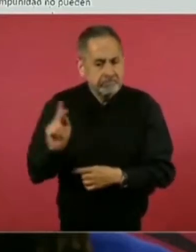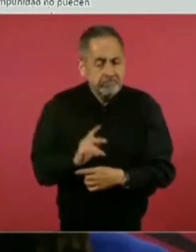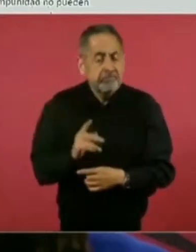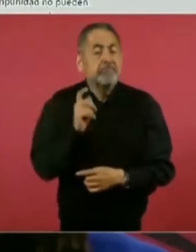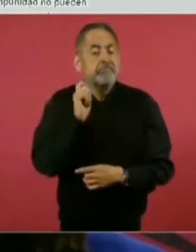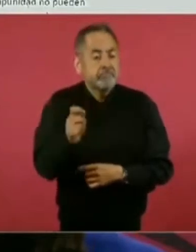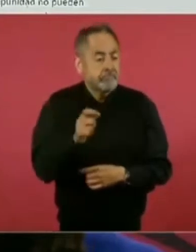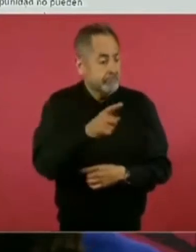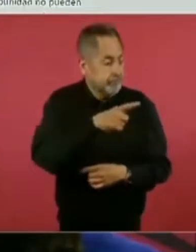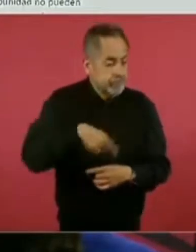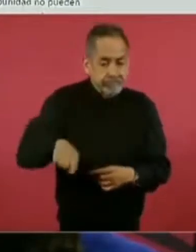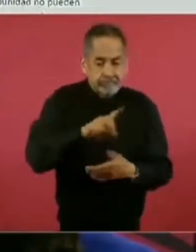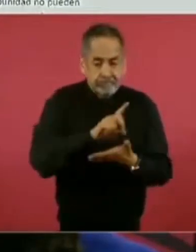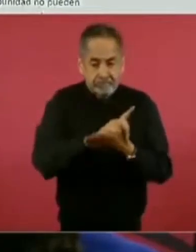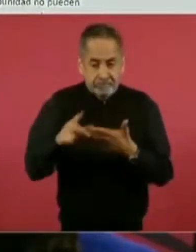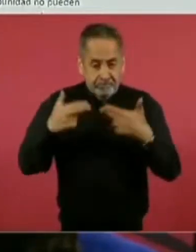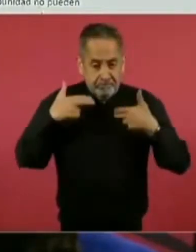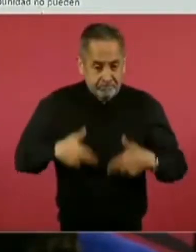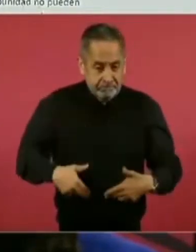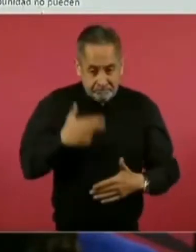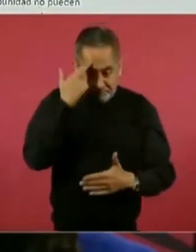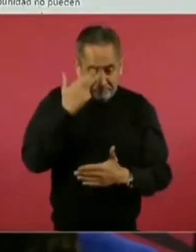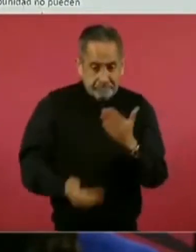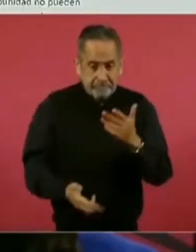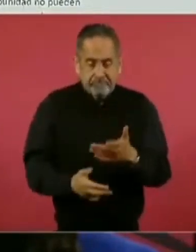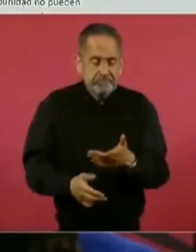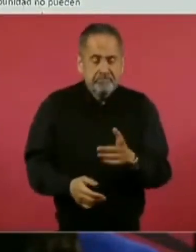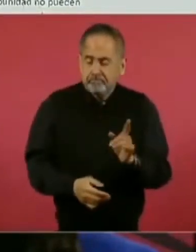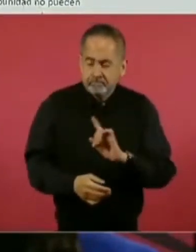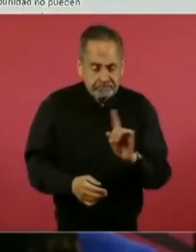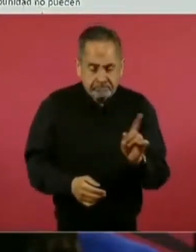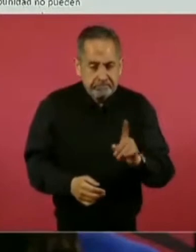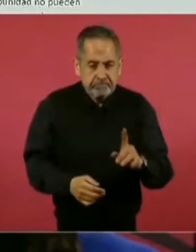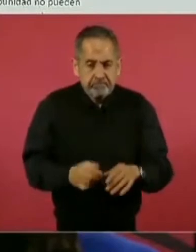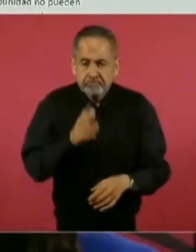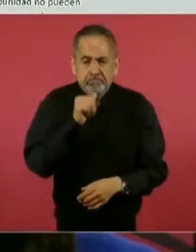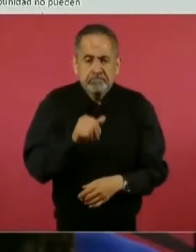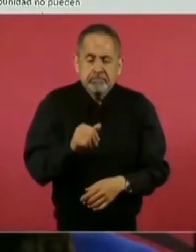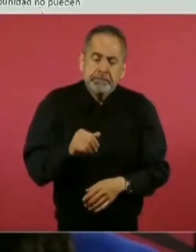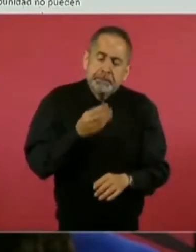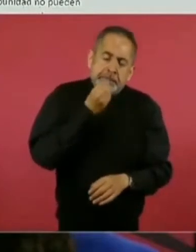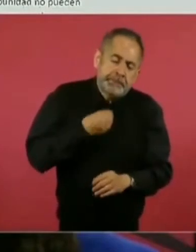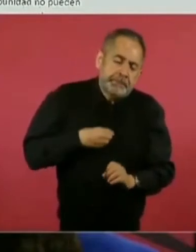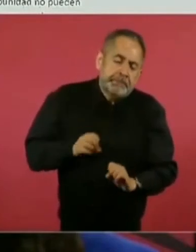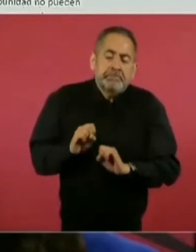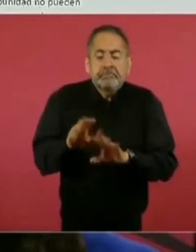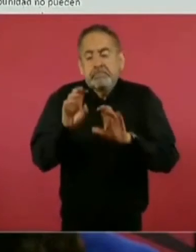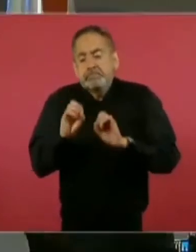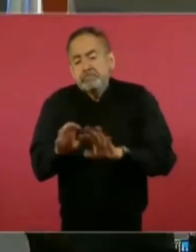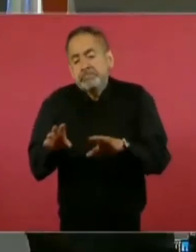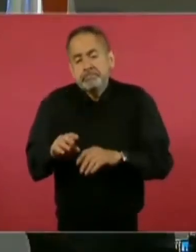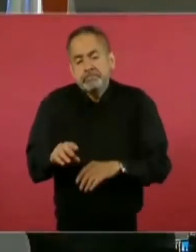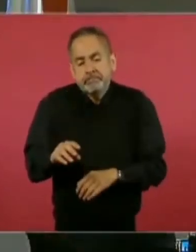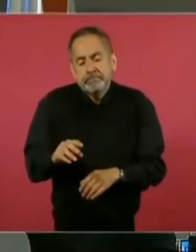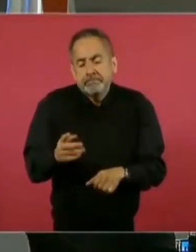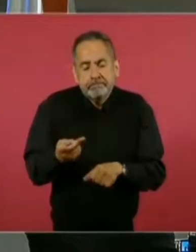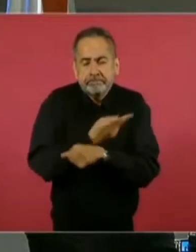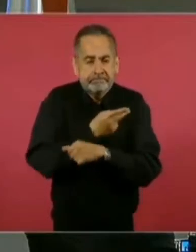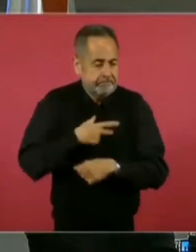derechos humanos y la impunidad no pueden tolerarse en ninguna circunstancia,